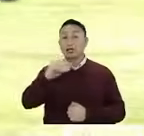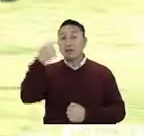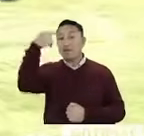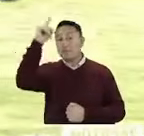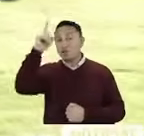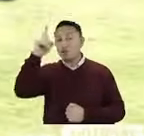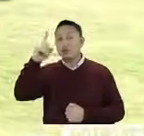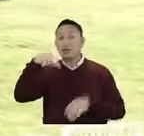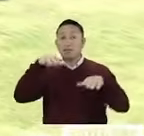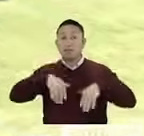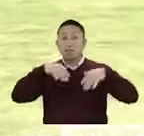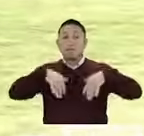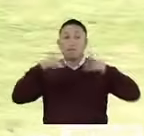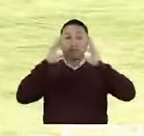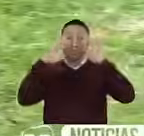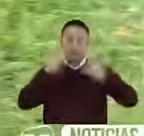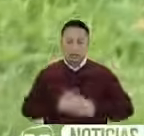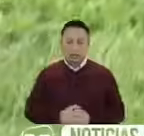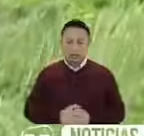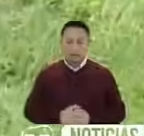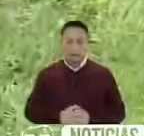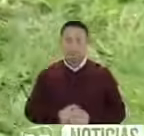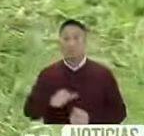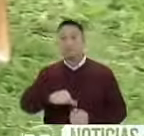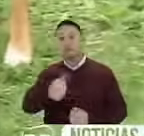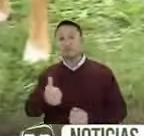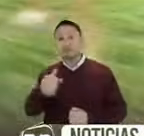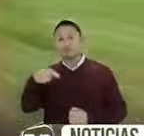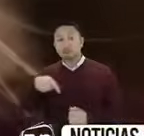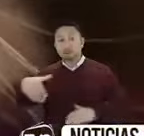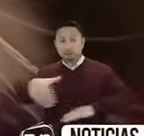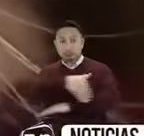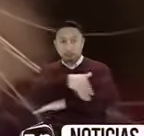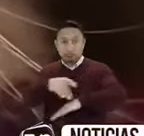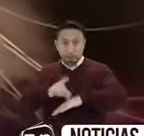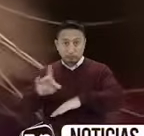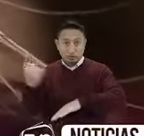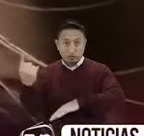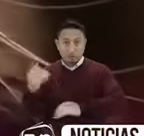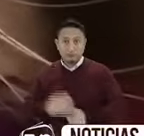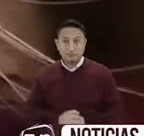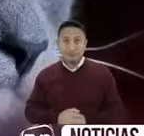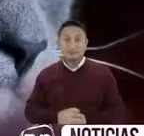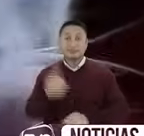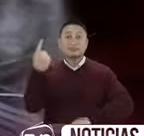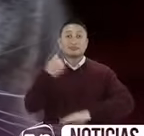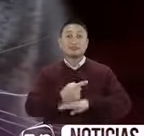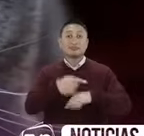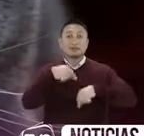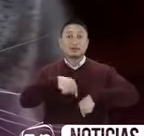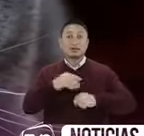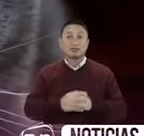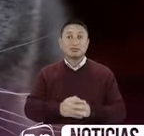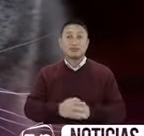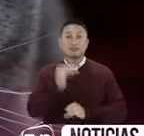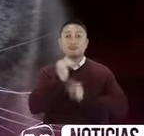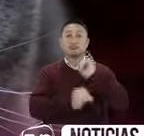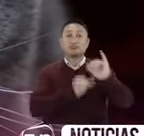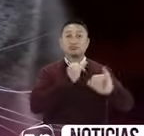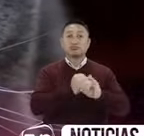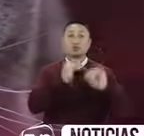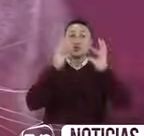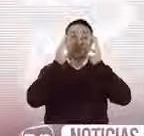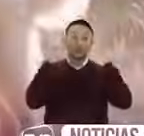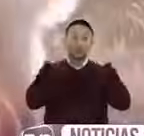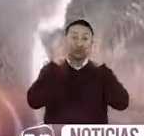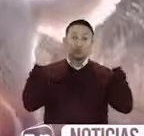sin contar con los animales que viven en las calles. Este día también celebran el Día Internacional del Gato.